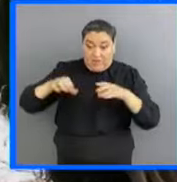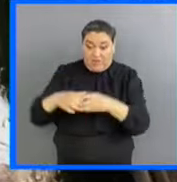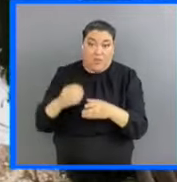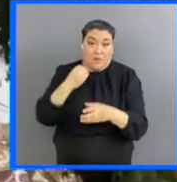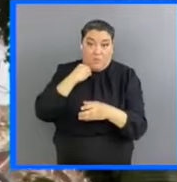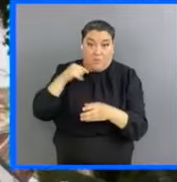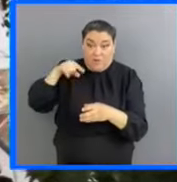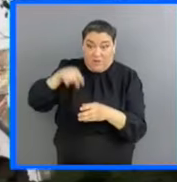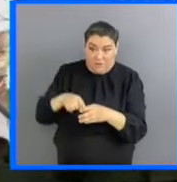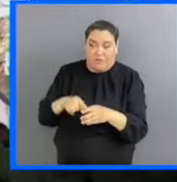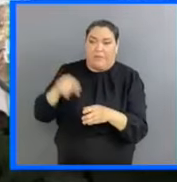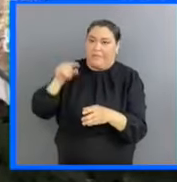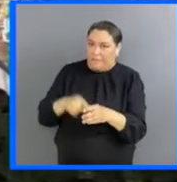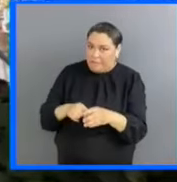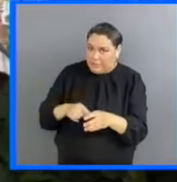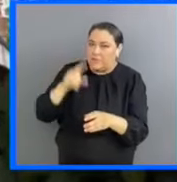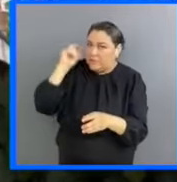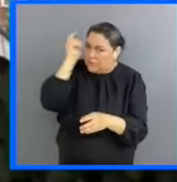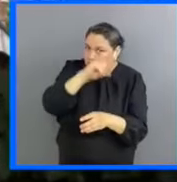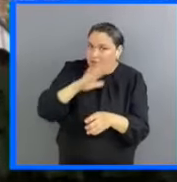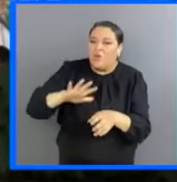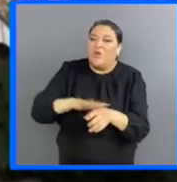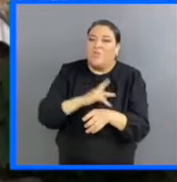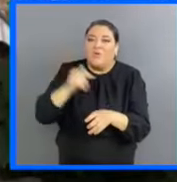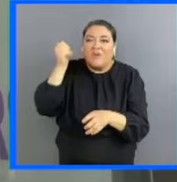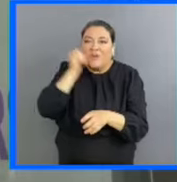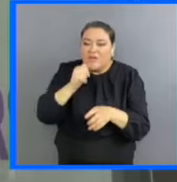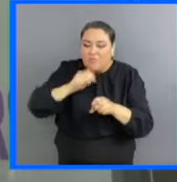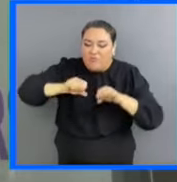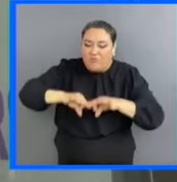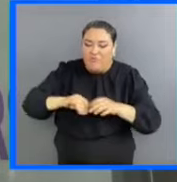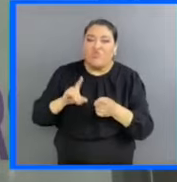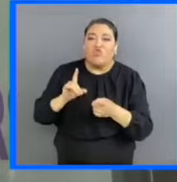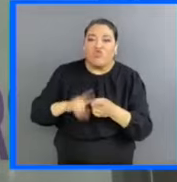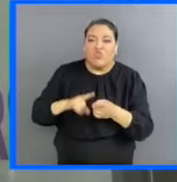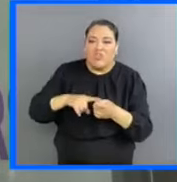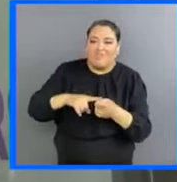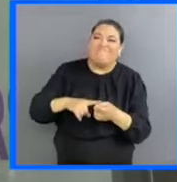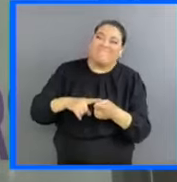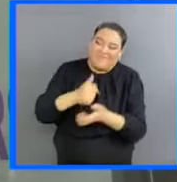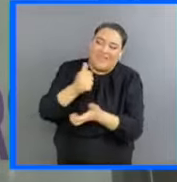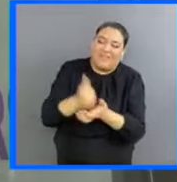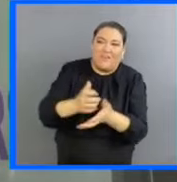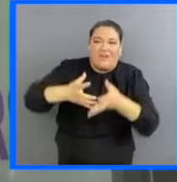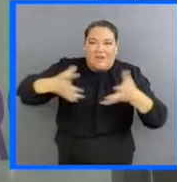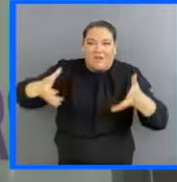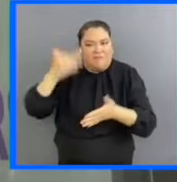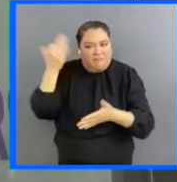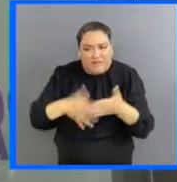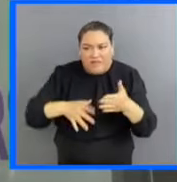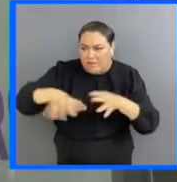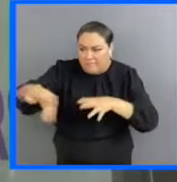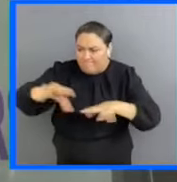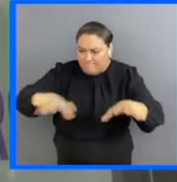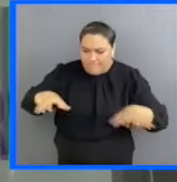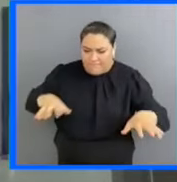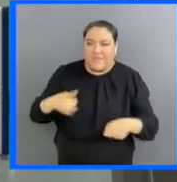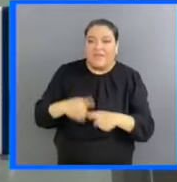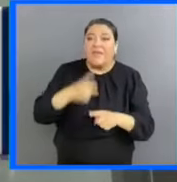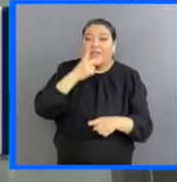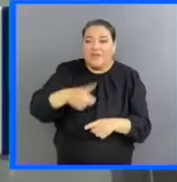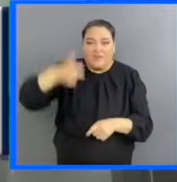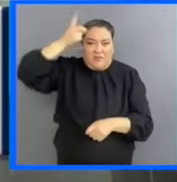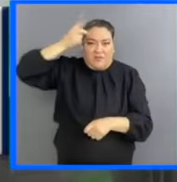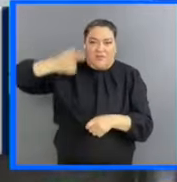sus servicios, pues la mayoría de sus oficinas se encuentran en las grandes ciudades del país, reconoció su director, el magistrado Benjamín